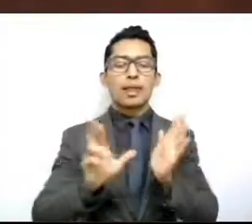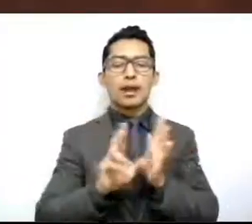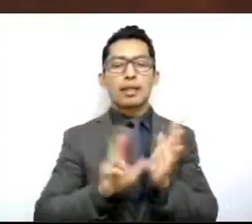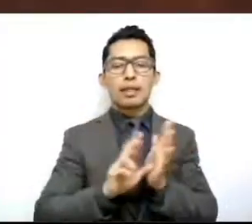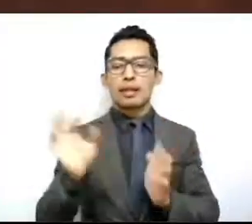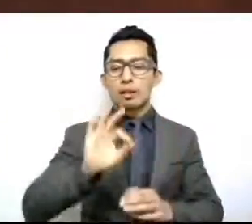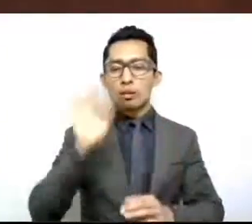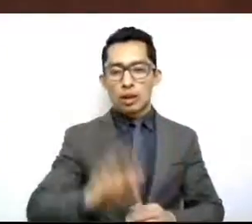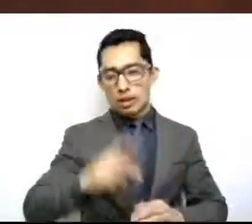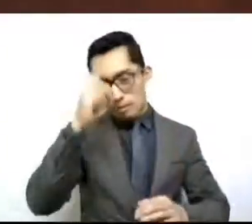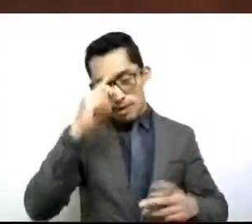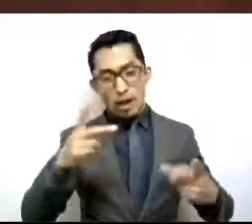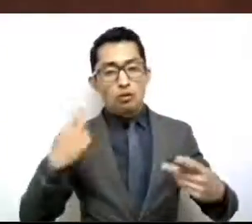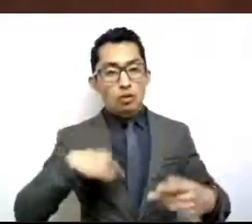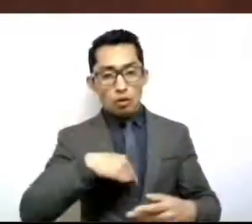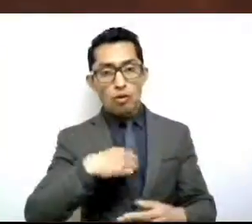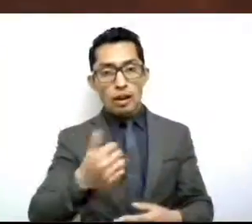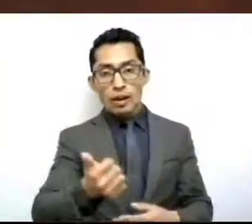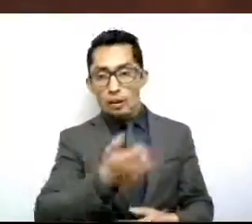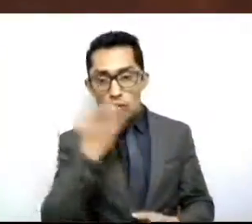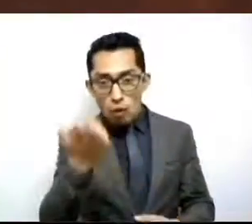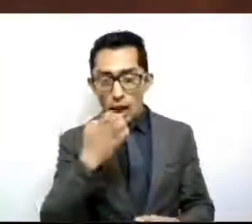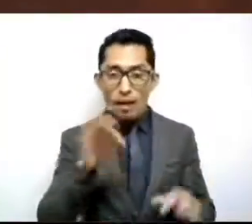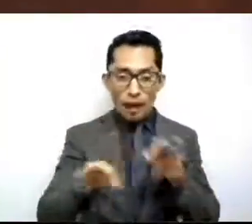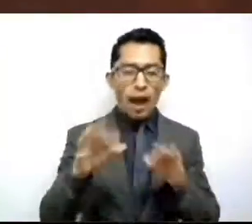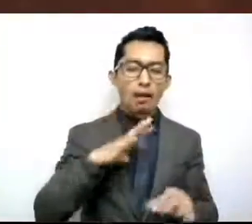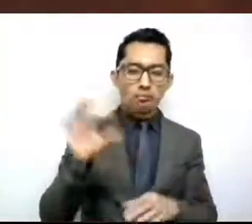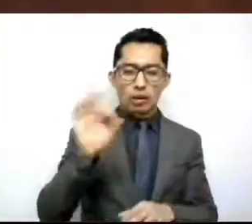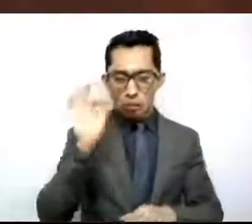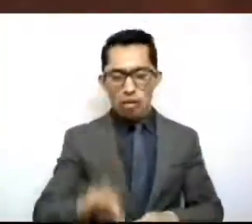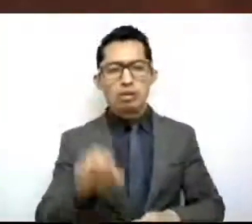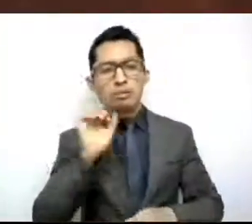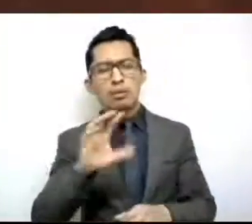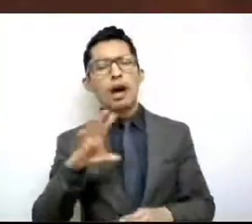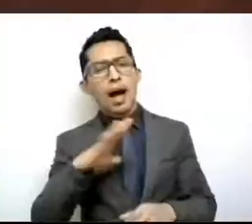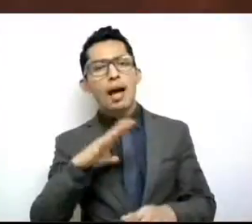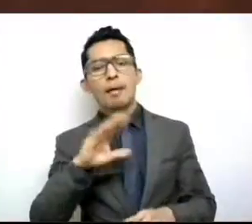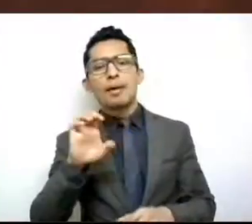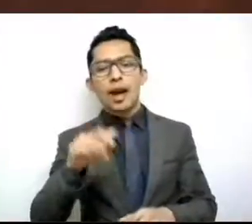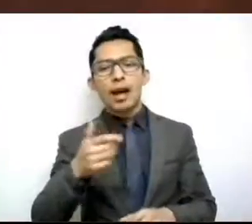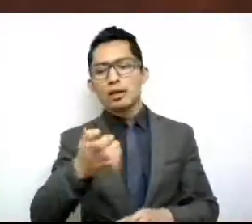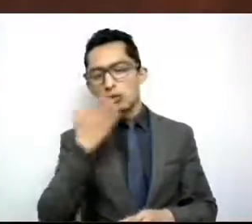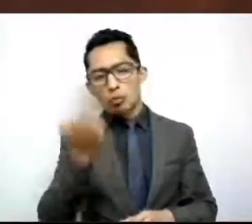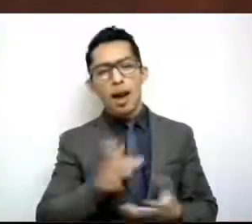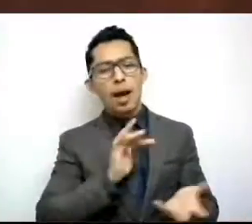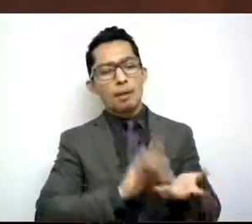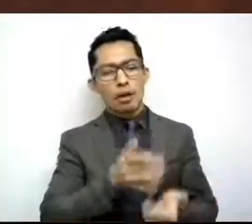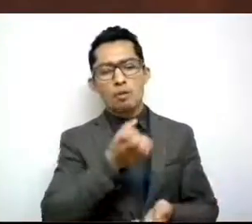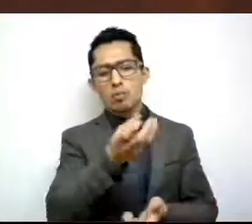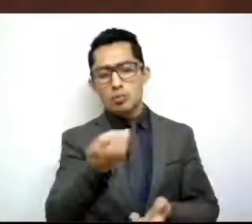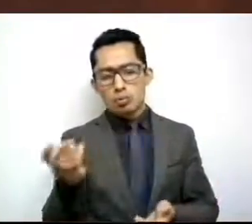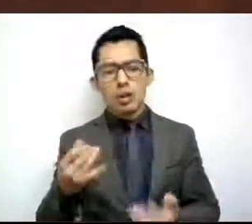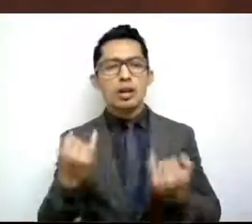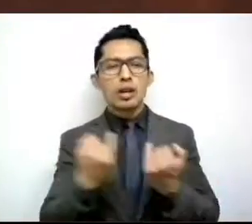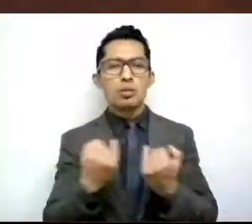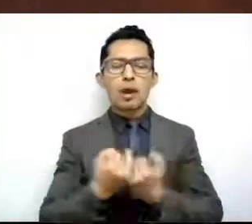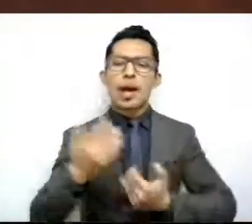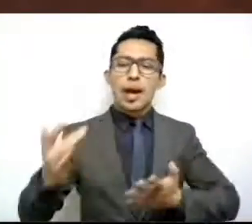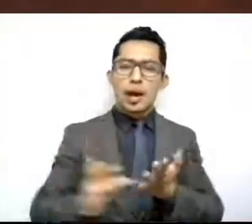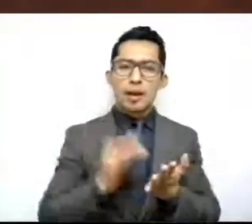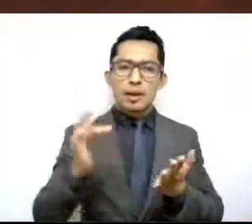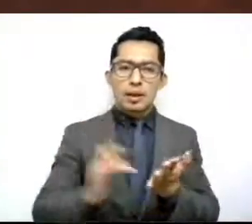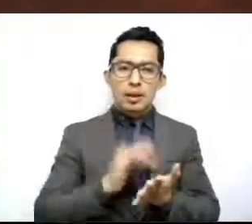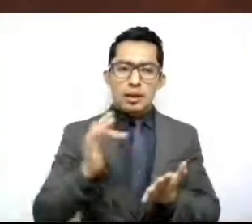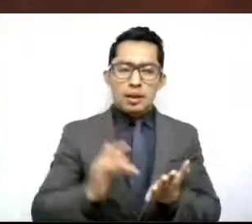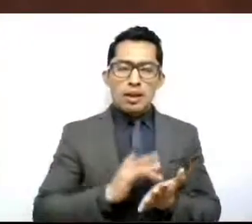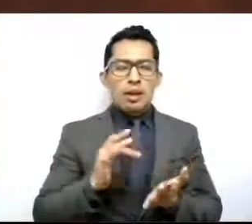quienes estudiamos y trabajamos, así como los que tenemos becas escolares y también los que nos apoyan en las